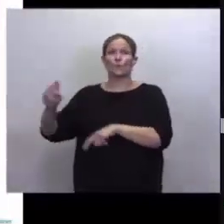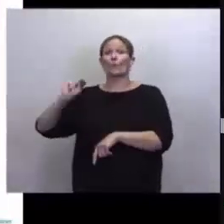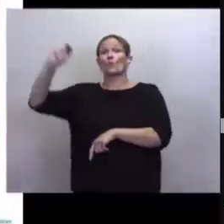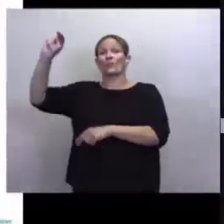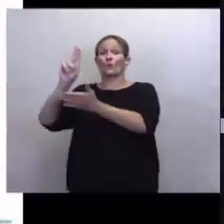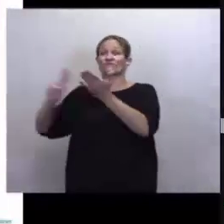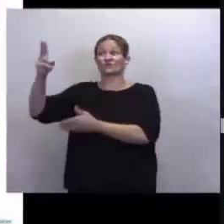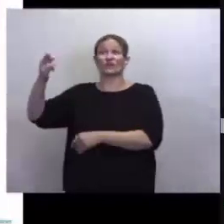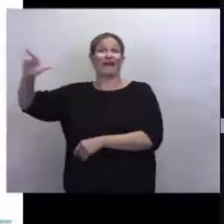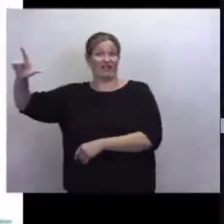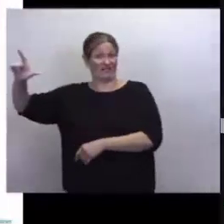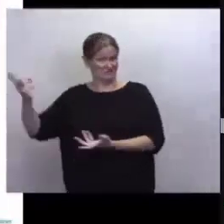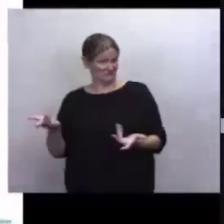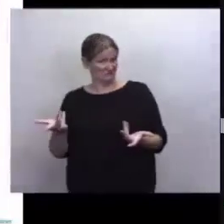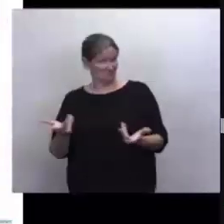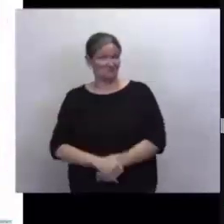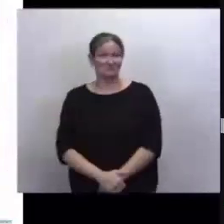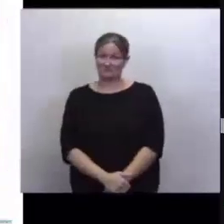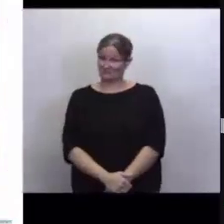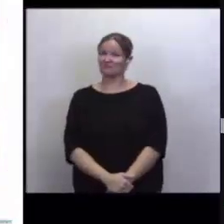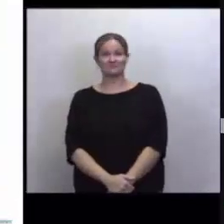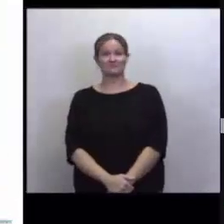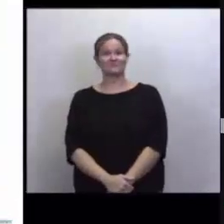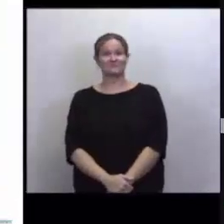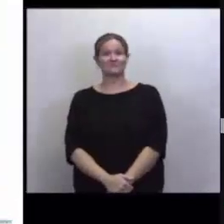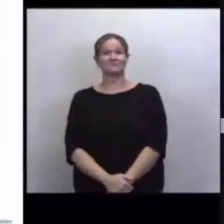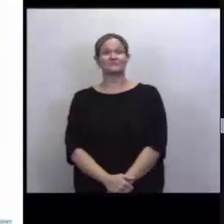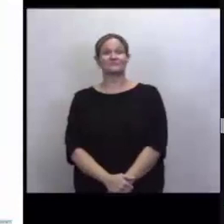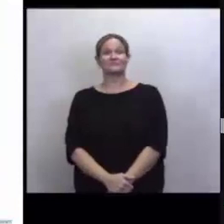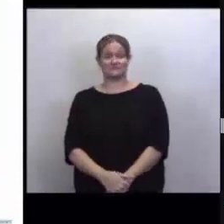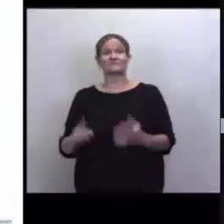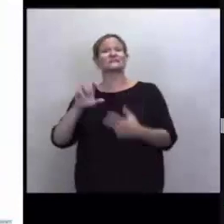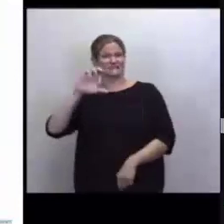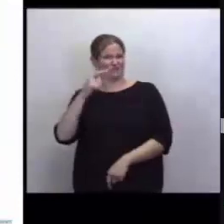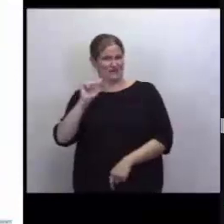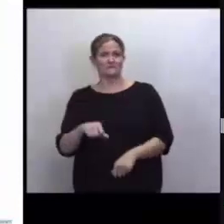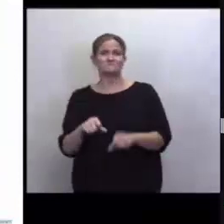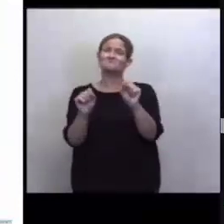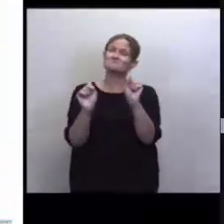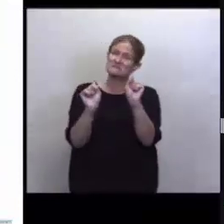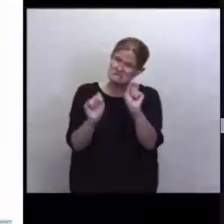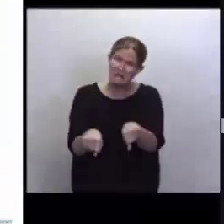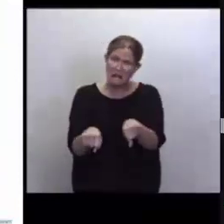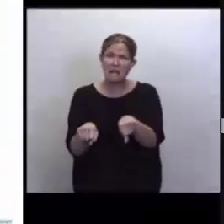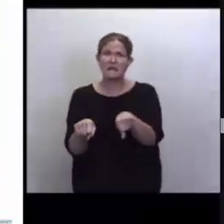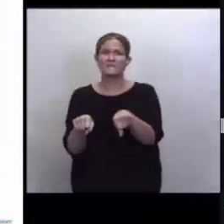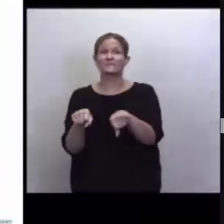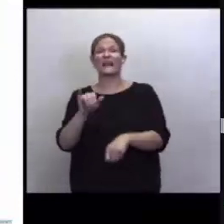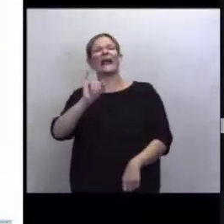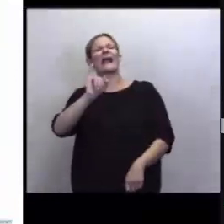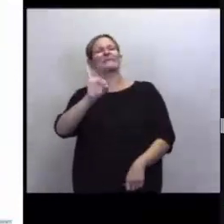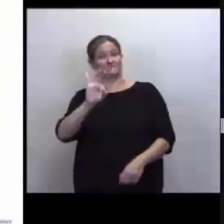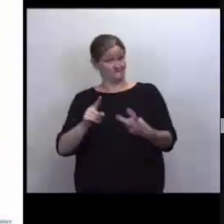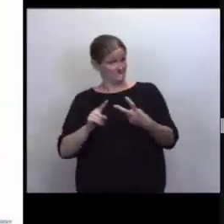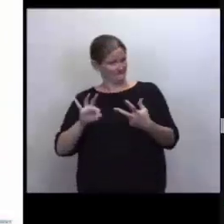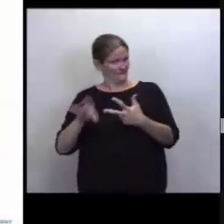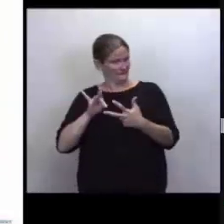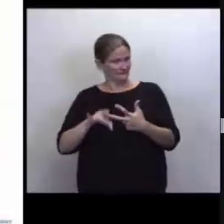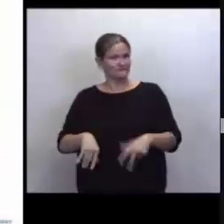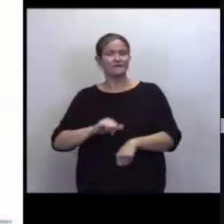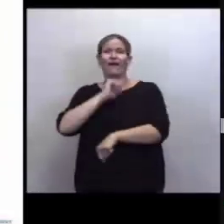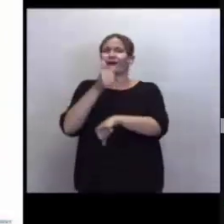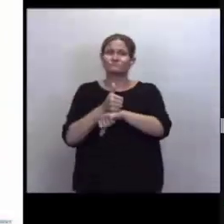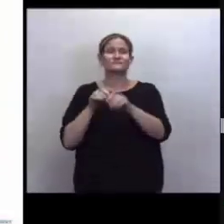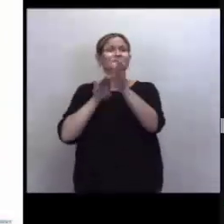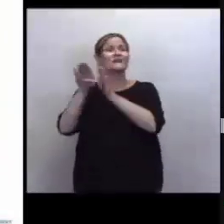la BL-81 hasta la calle Colvin para dar un enlace directo desde el sur hasta University Hill. La